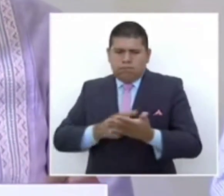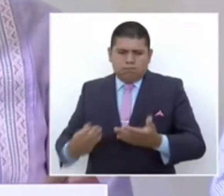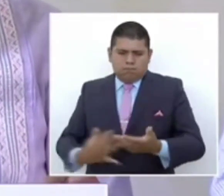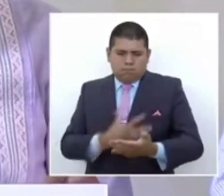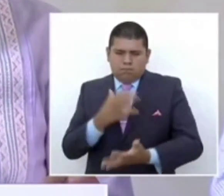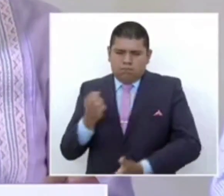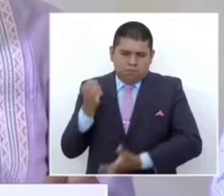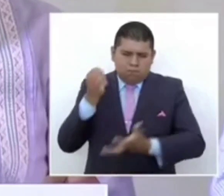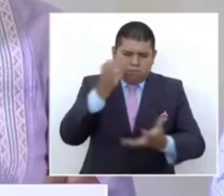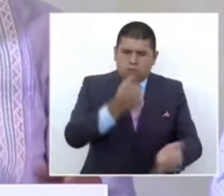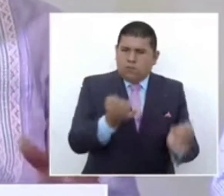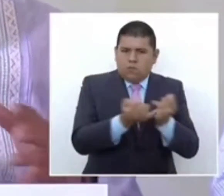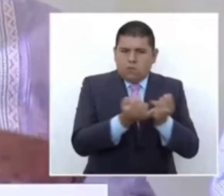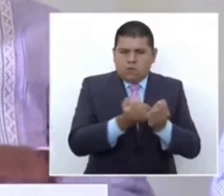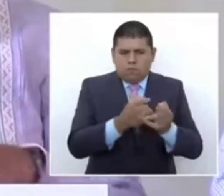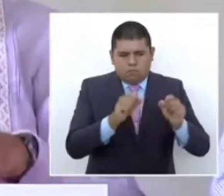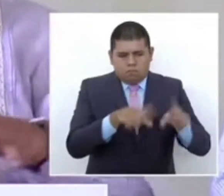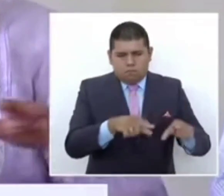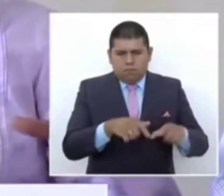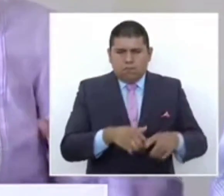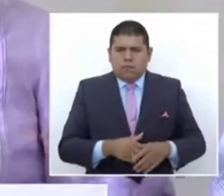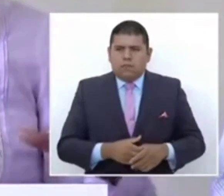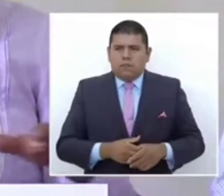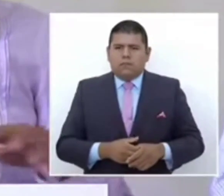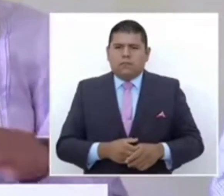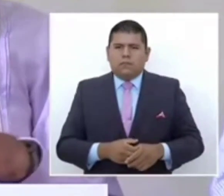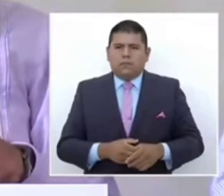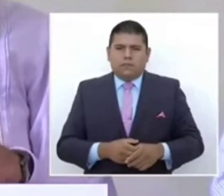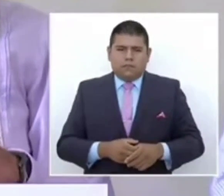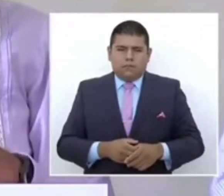bienestar. Eso llega abajo.